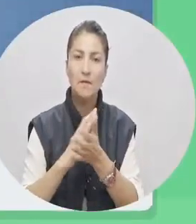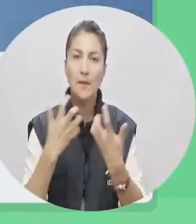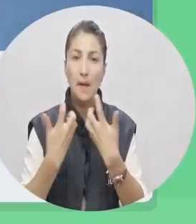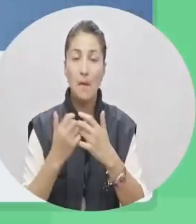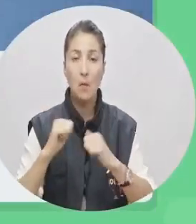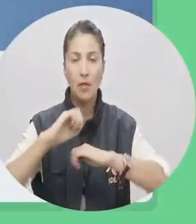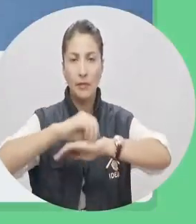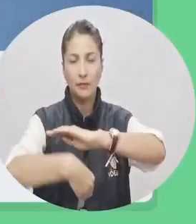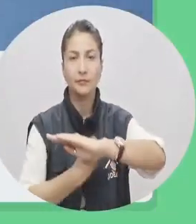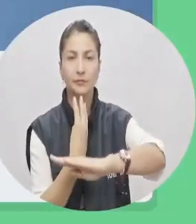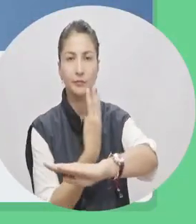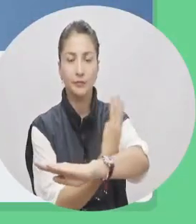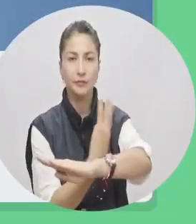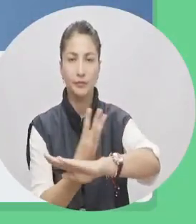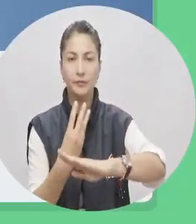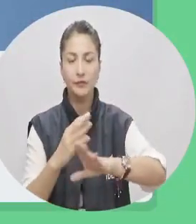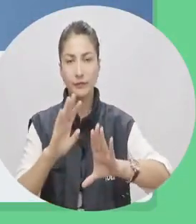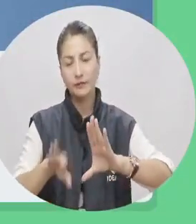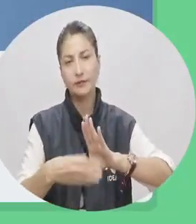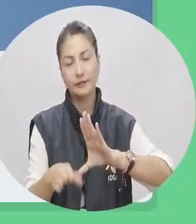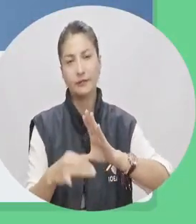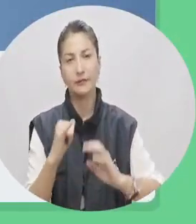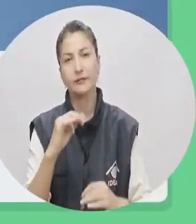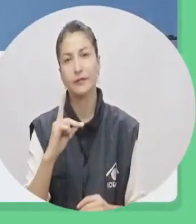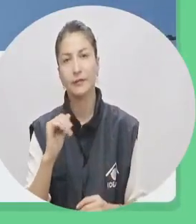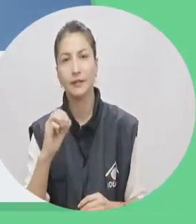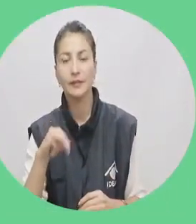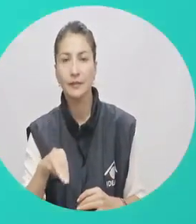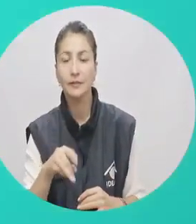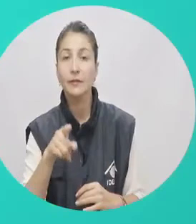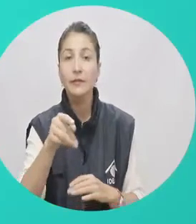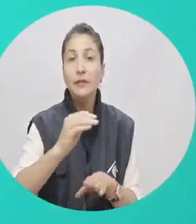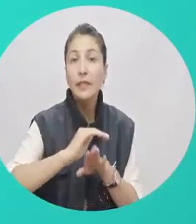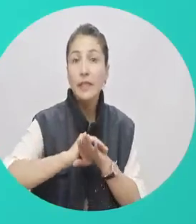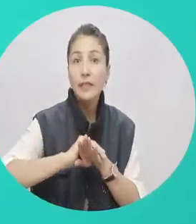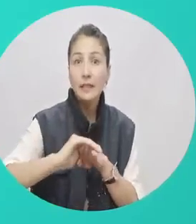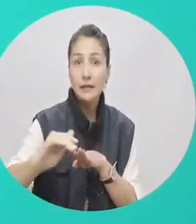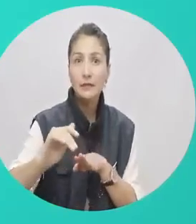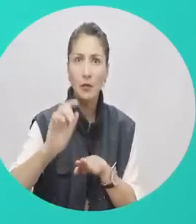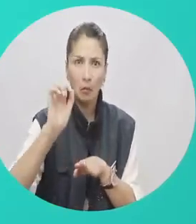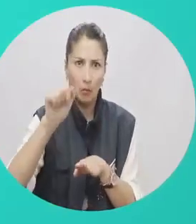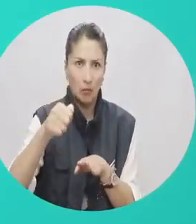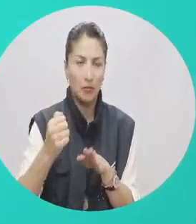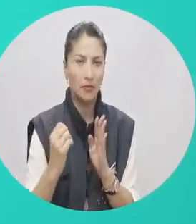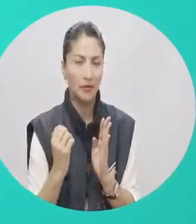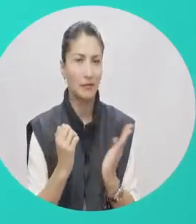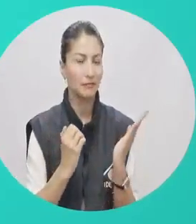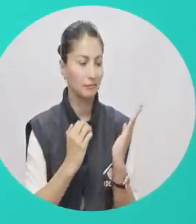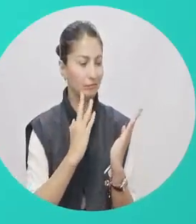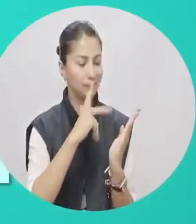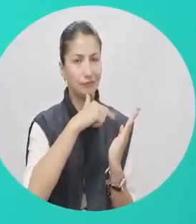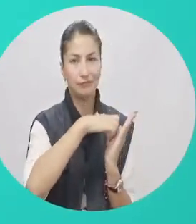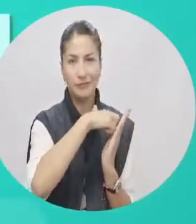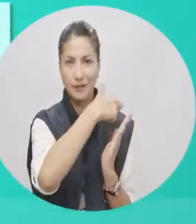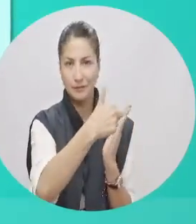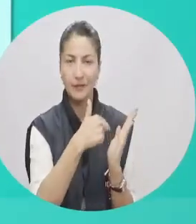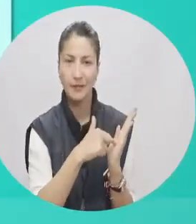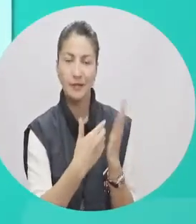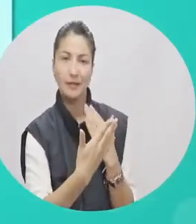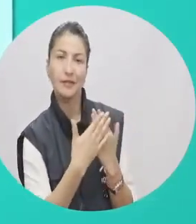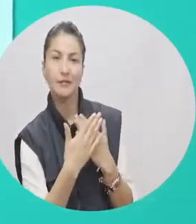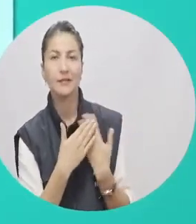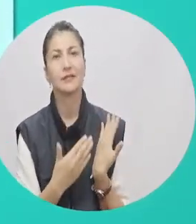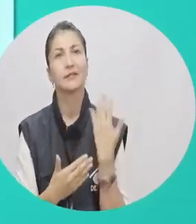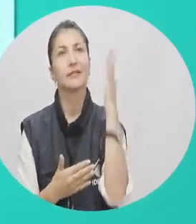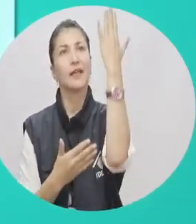pronóstico del tiempo visítenos en www.youtube.com te invitamos a consultar la aplicación mi pronóstico